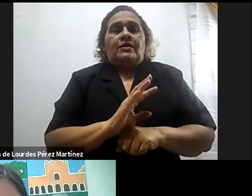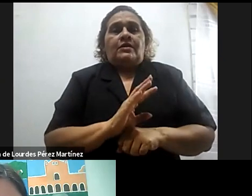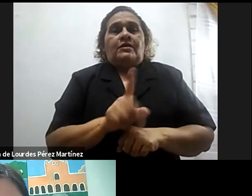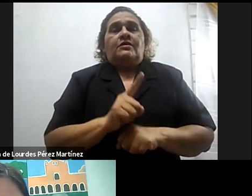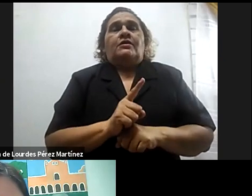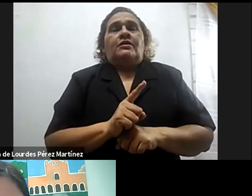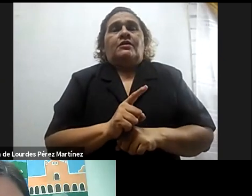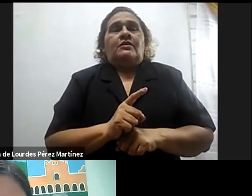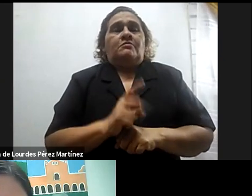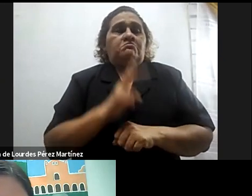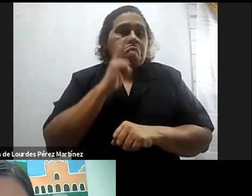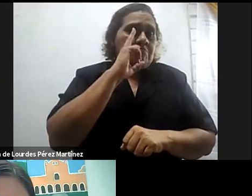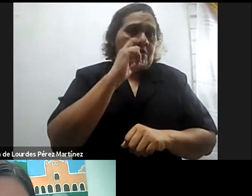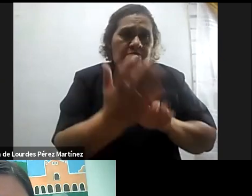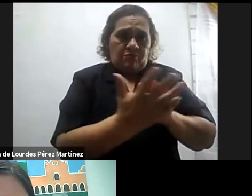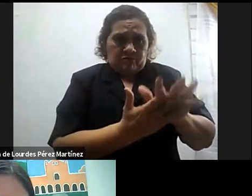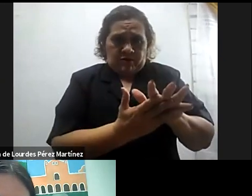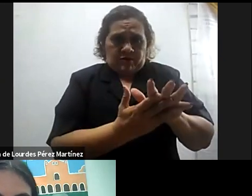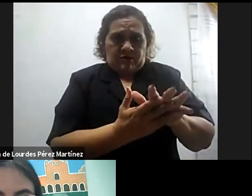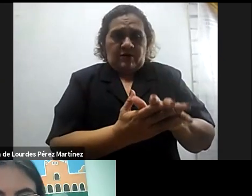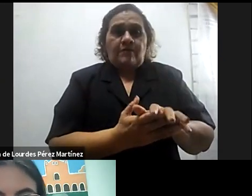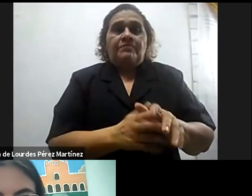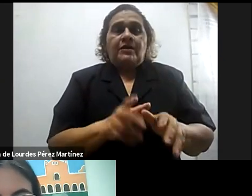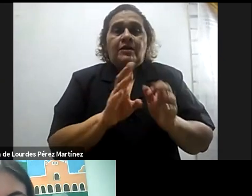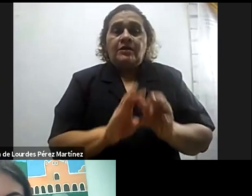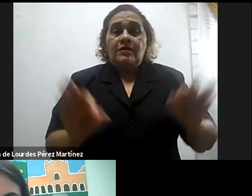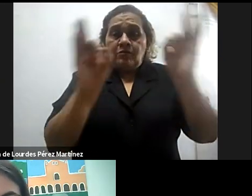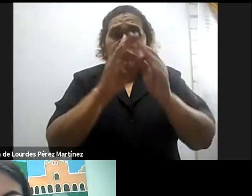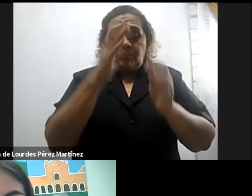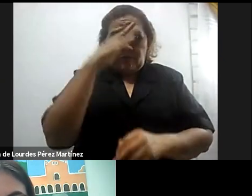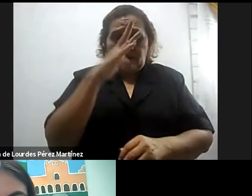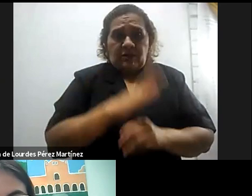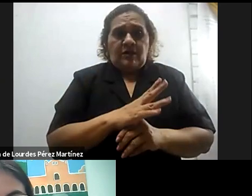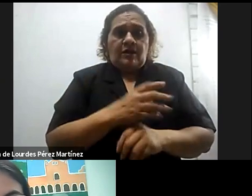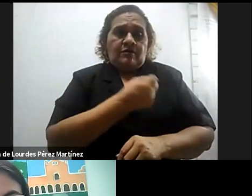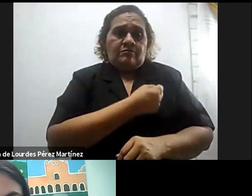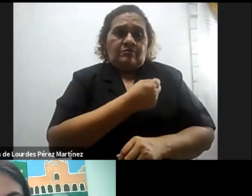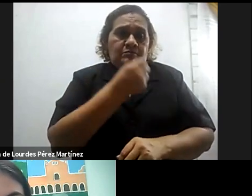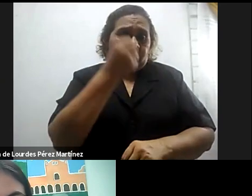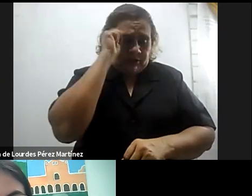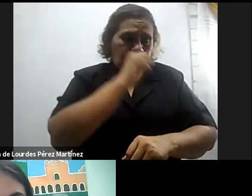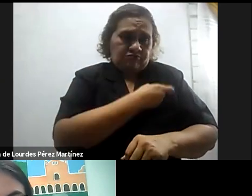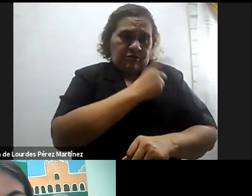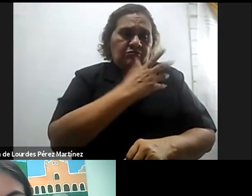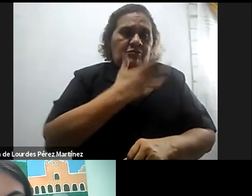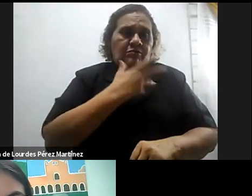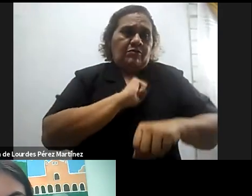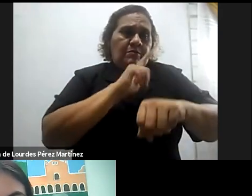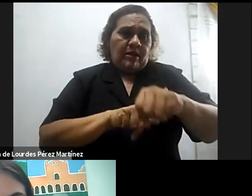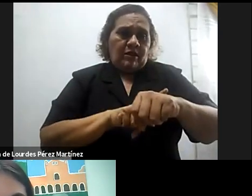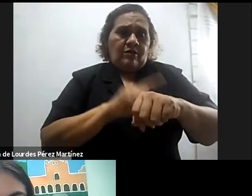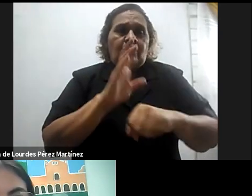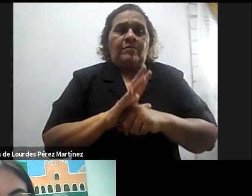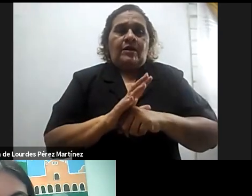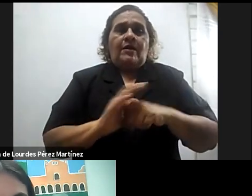hacer. Me parece fantástico saber que en la Secretaría de Salud de Yucatán pues contamos con especialistas en la prevención